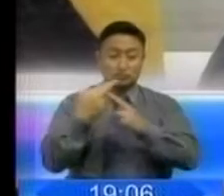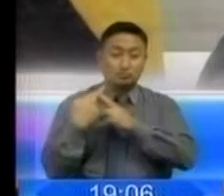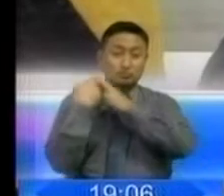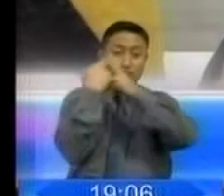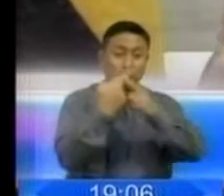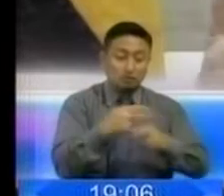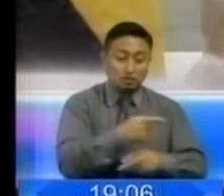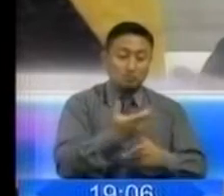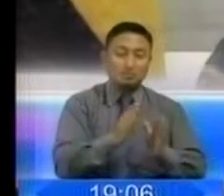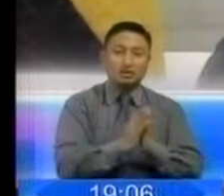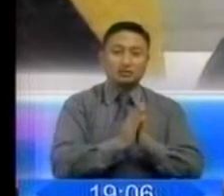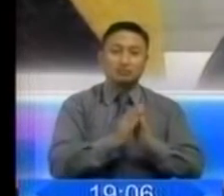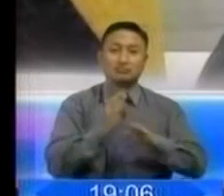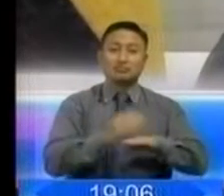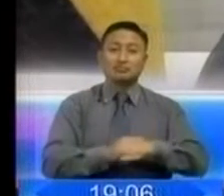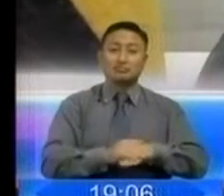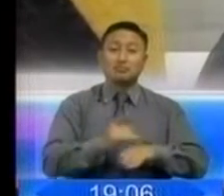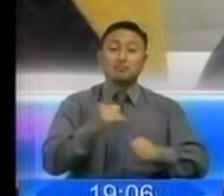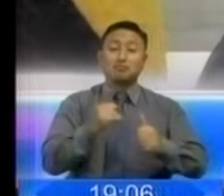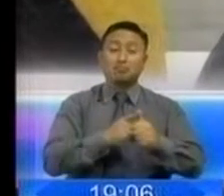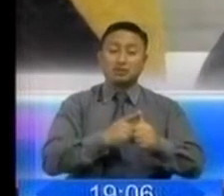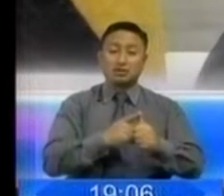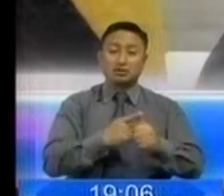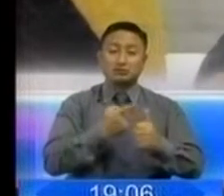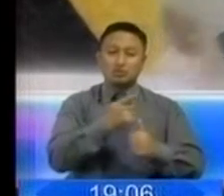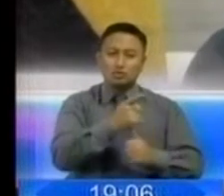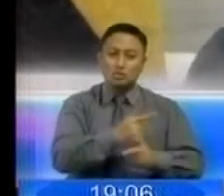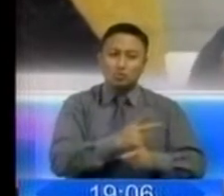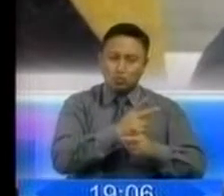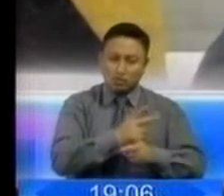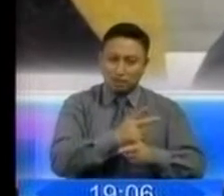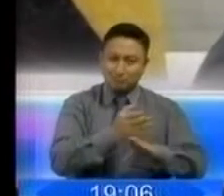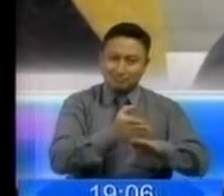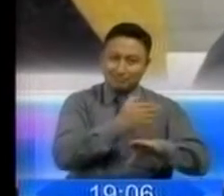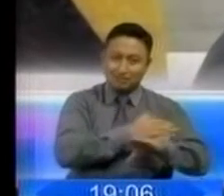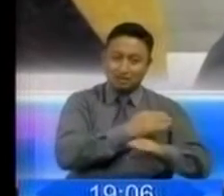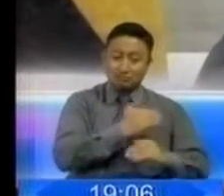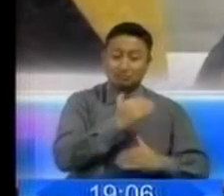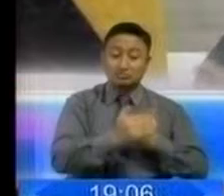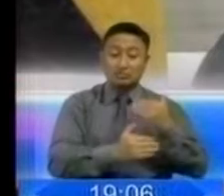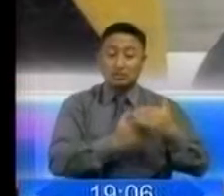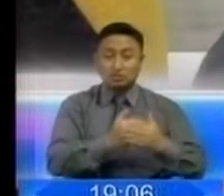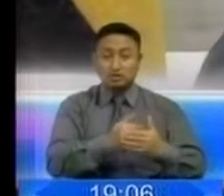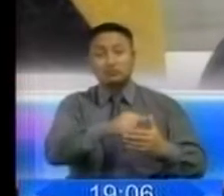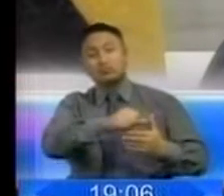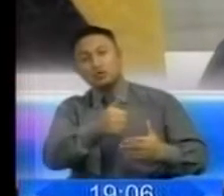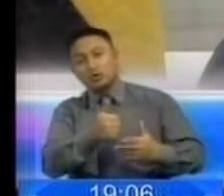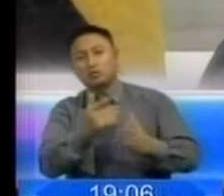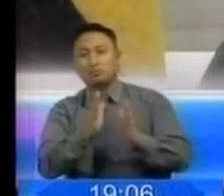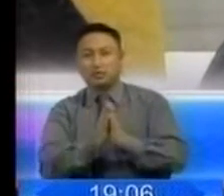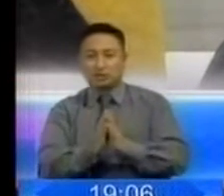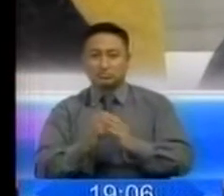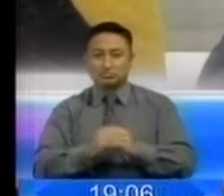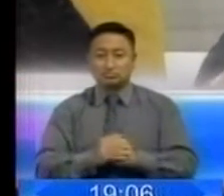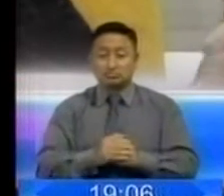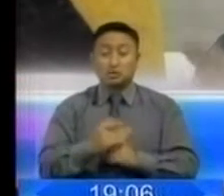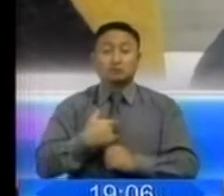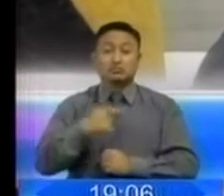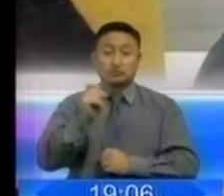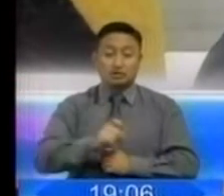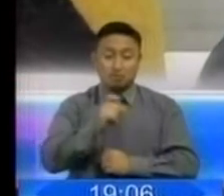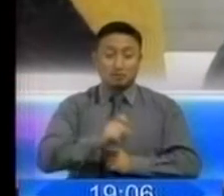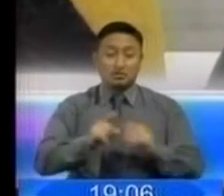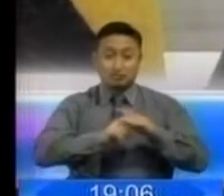pedir las providencias que consideren necesarias y luego adoptar las providencias que sean necesarias para que